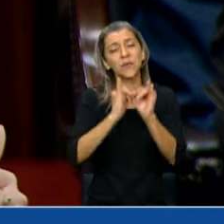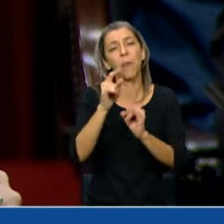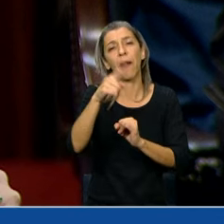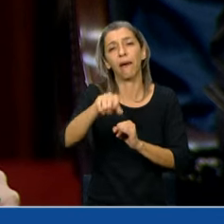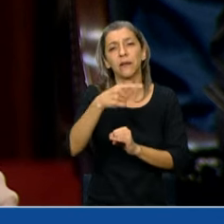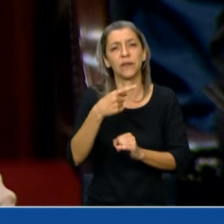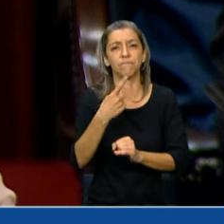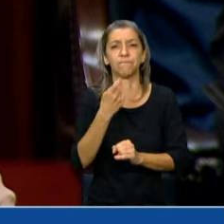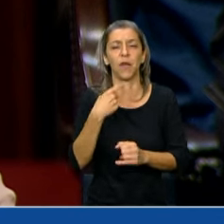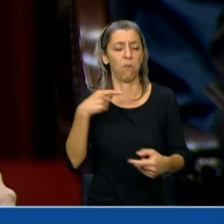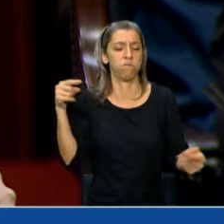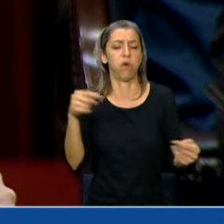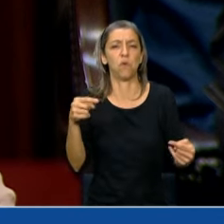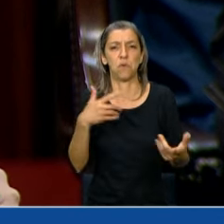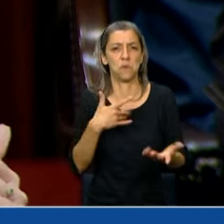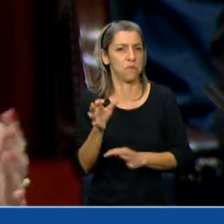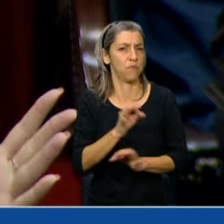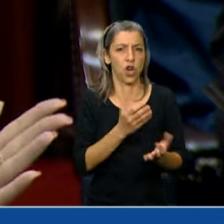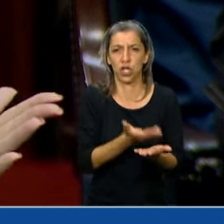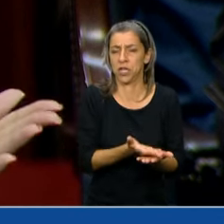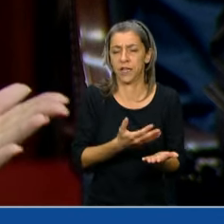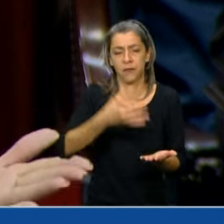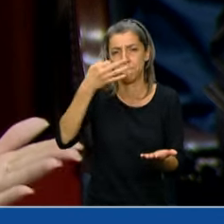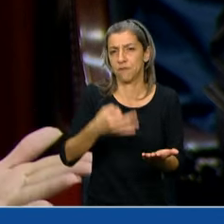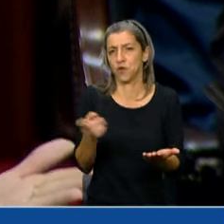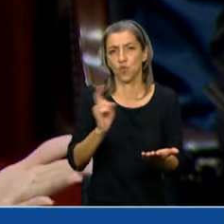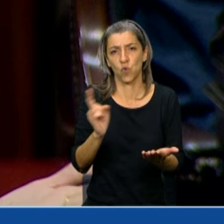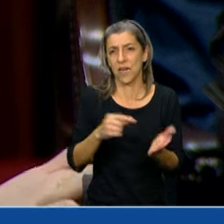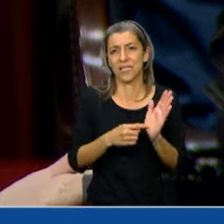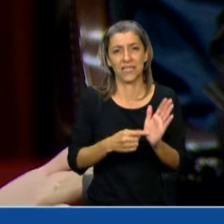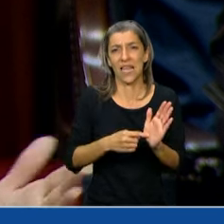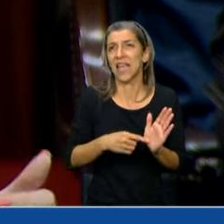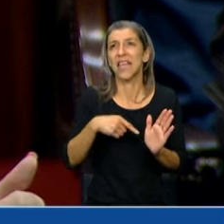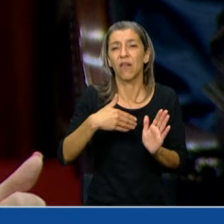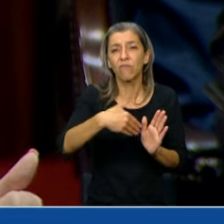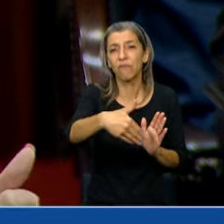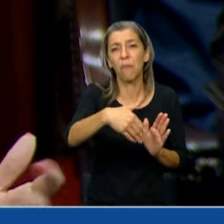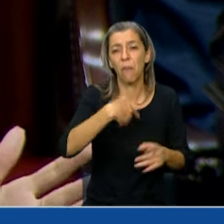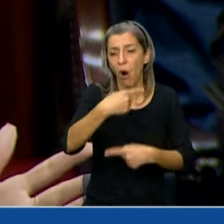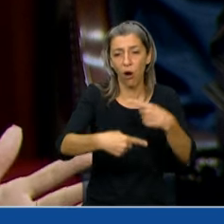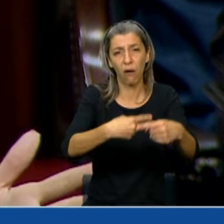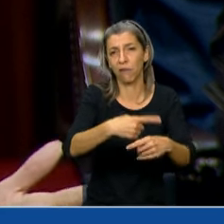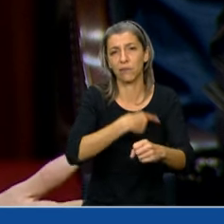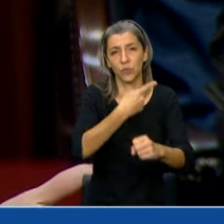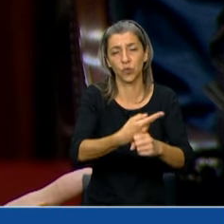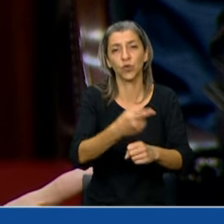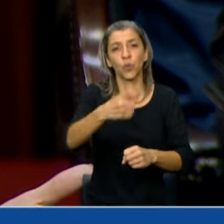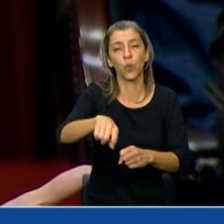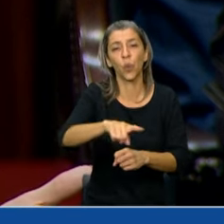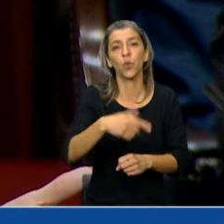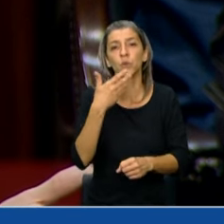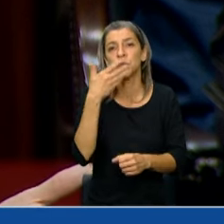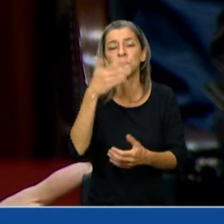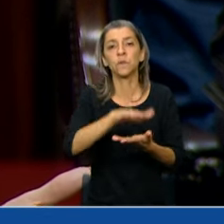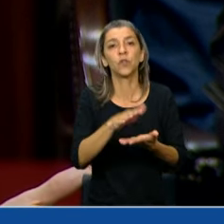inconsistencia de este proyecto y la inconducencia de este proyecto bueno ustedes lo que plantean es que